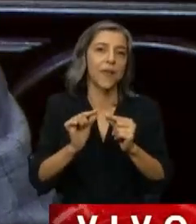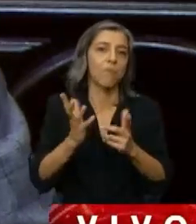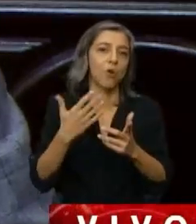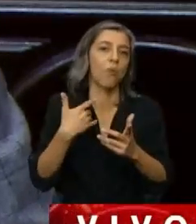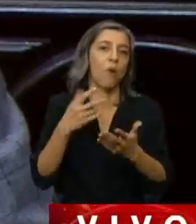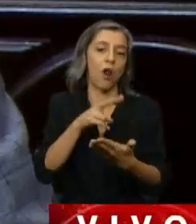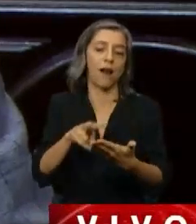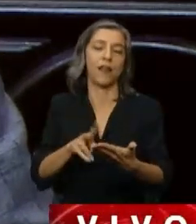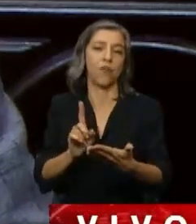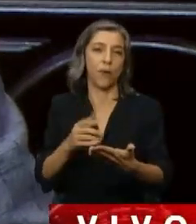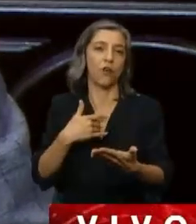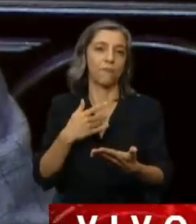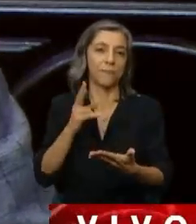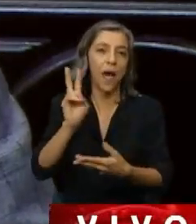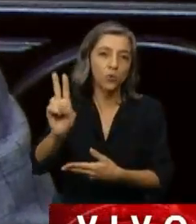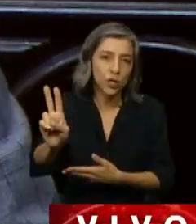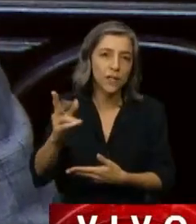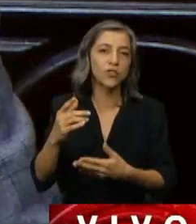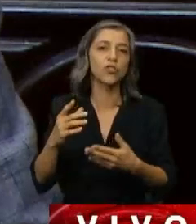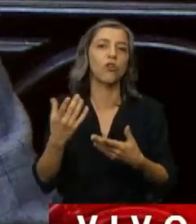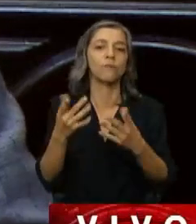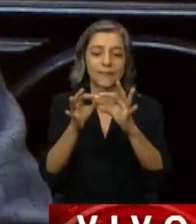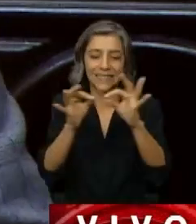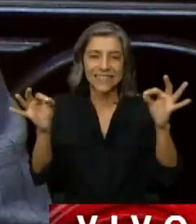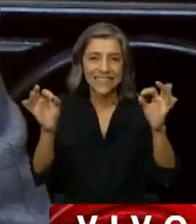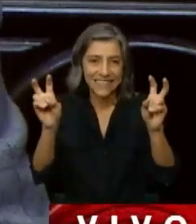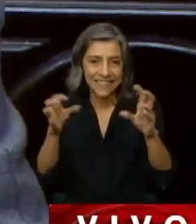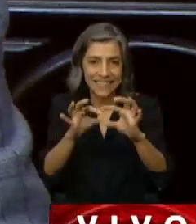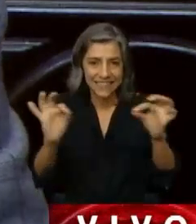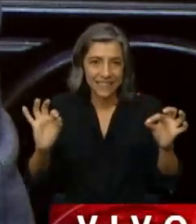autorización para leer una cita. Autorizado.